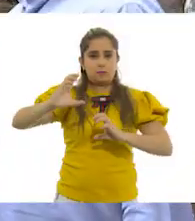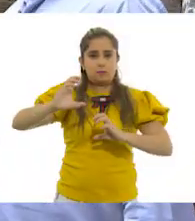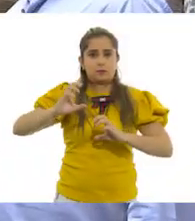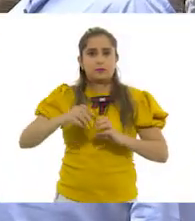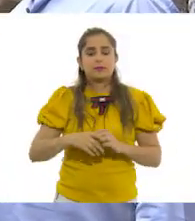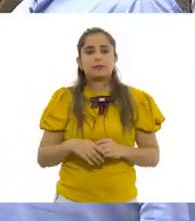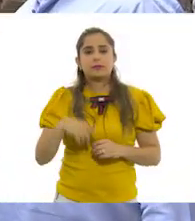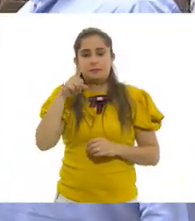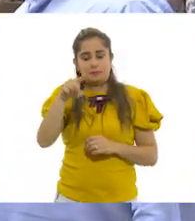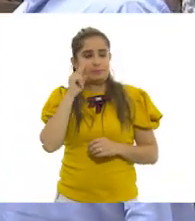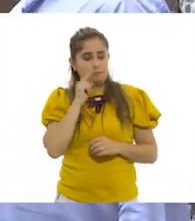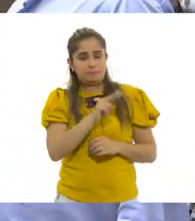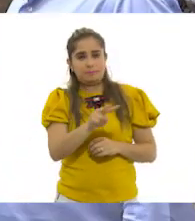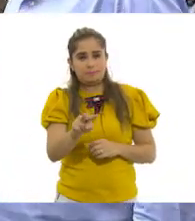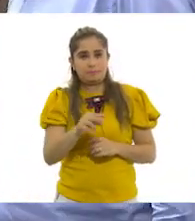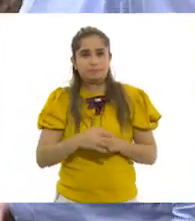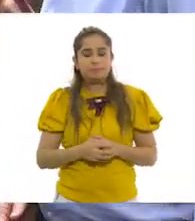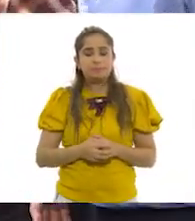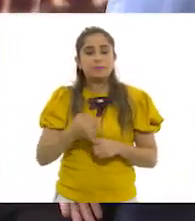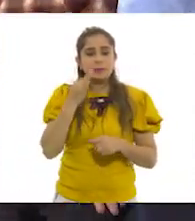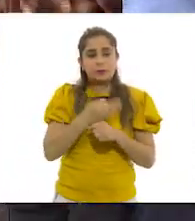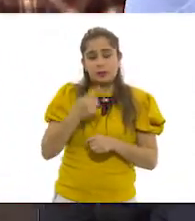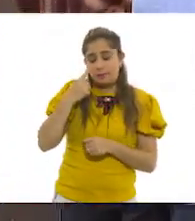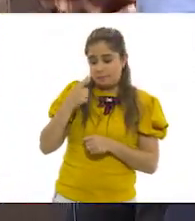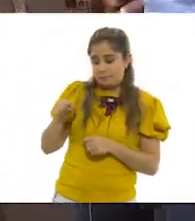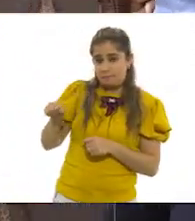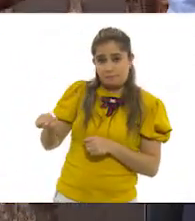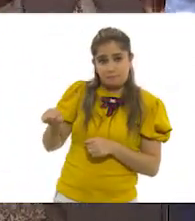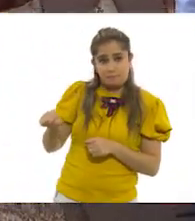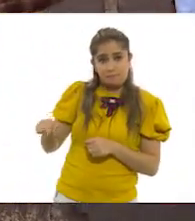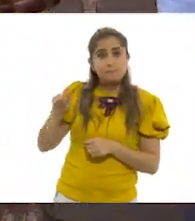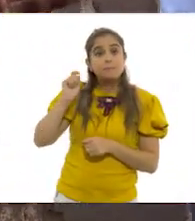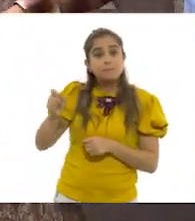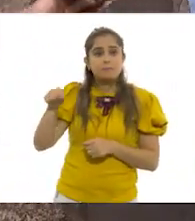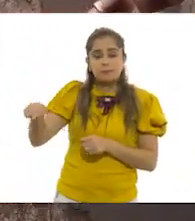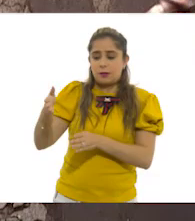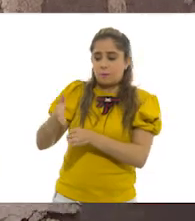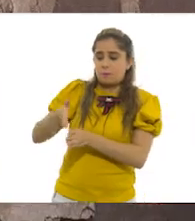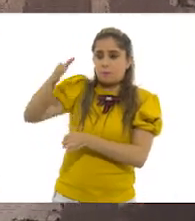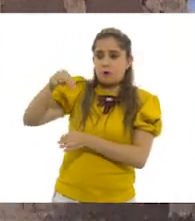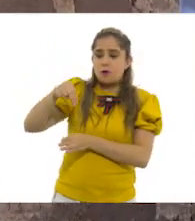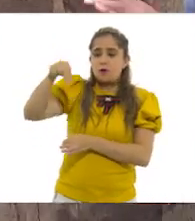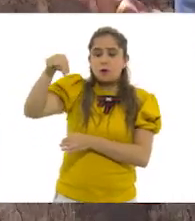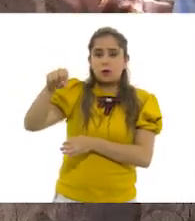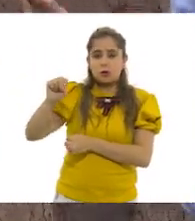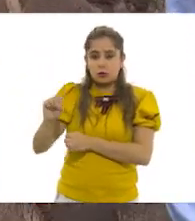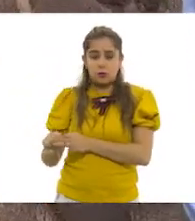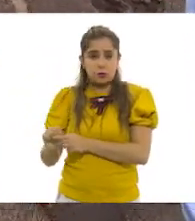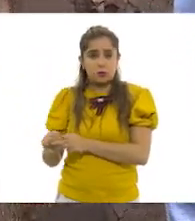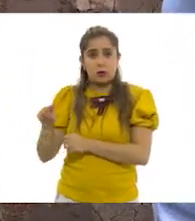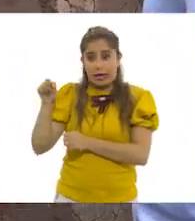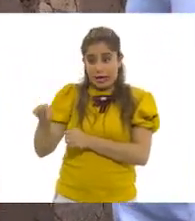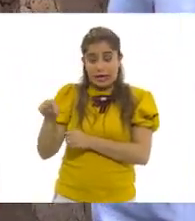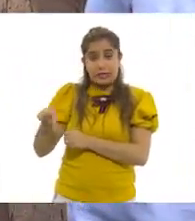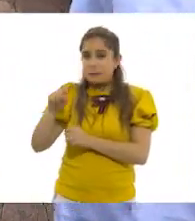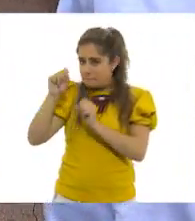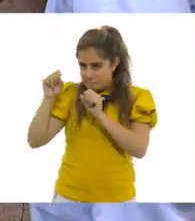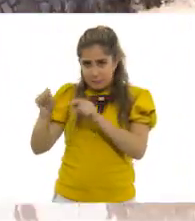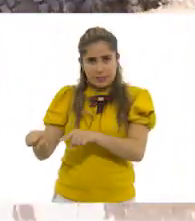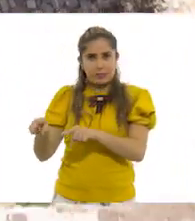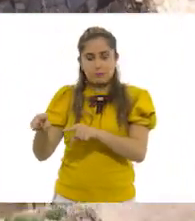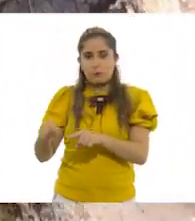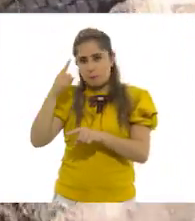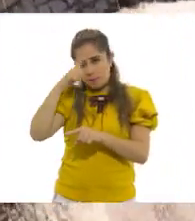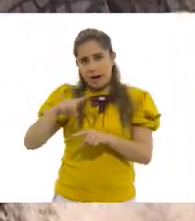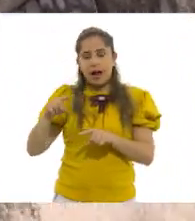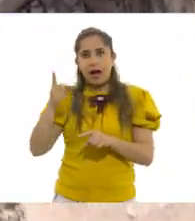se puede apreciar. Sí. Y en este otro extremo es un muro que va de norte a sur, que forma parte del mismo basamento,